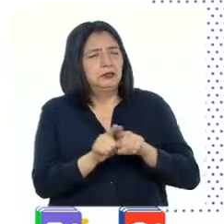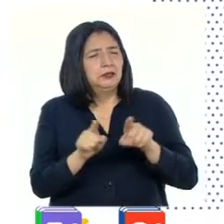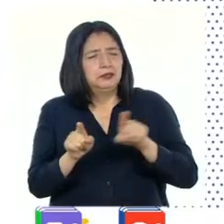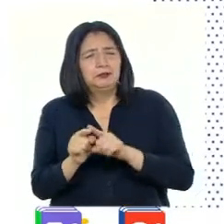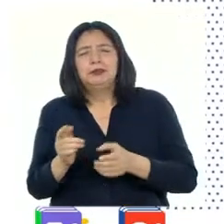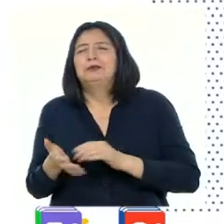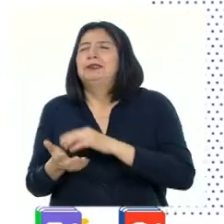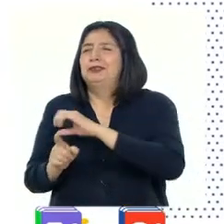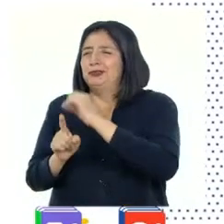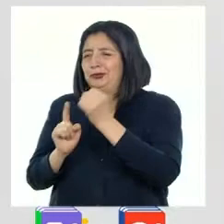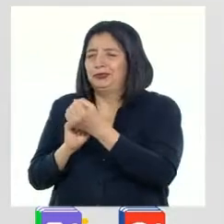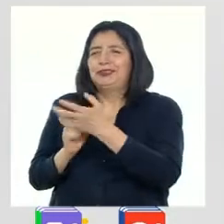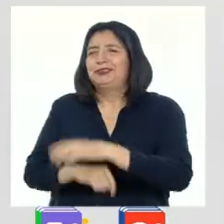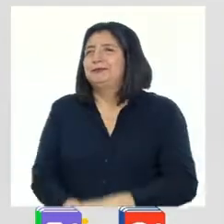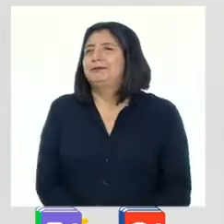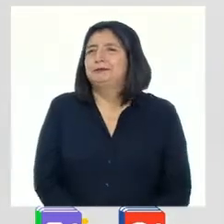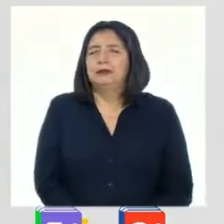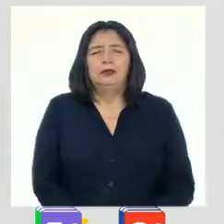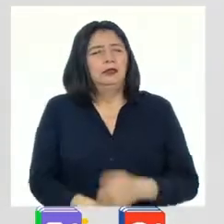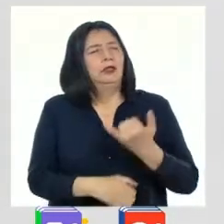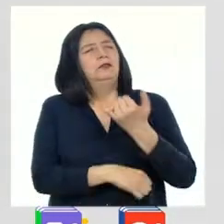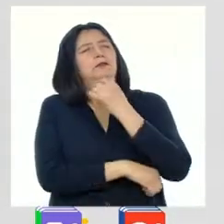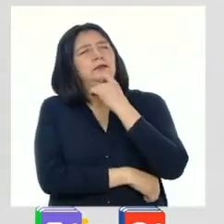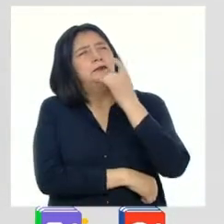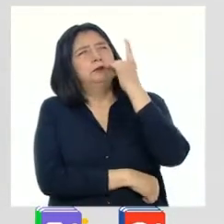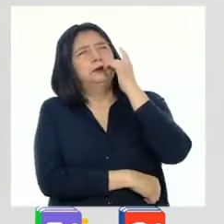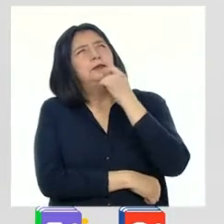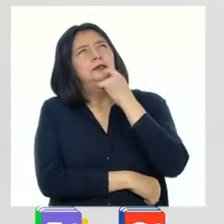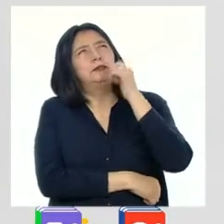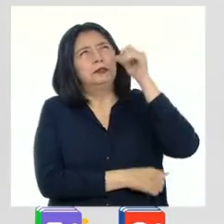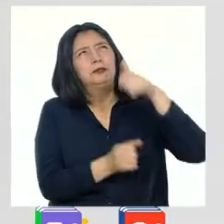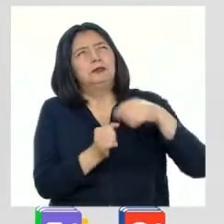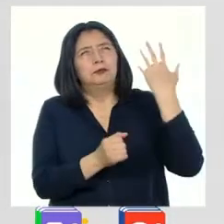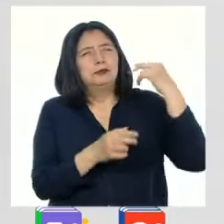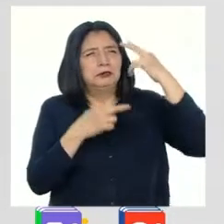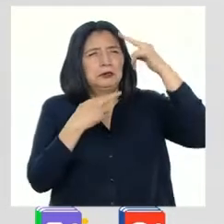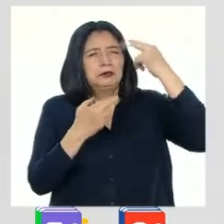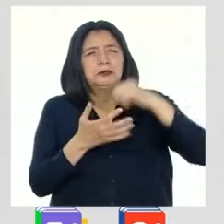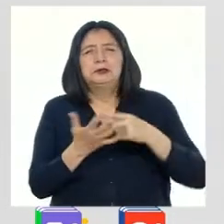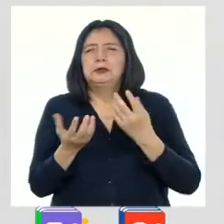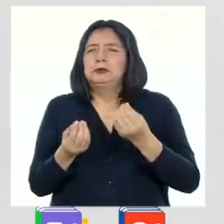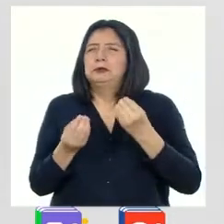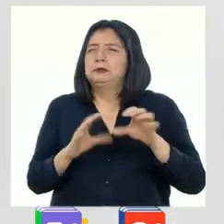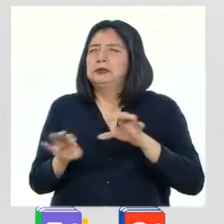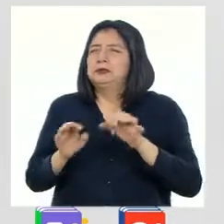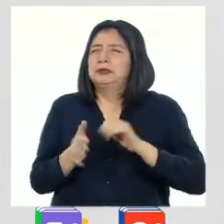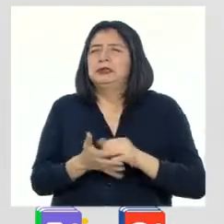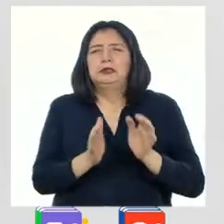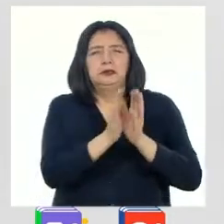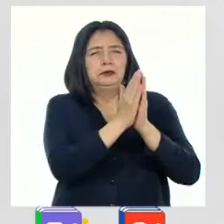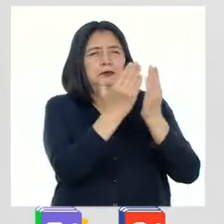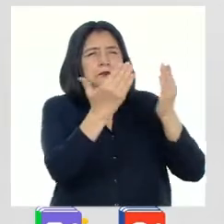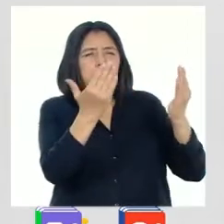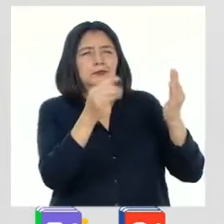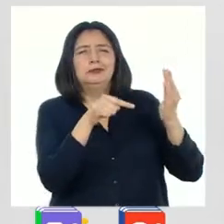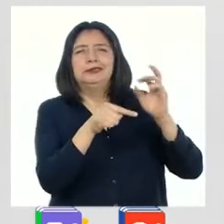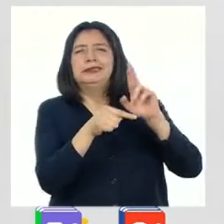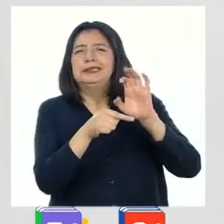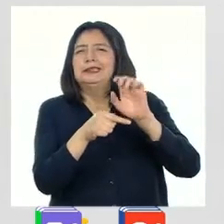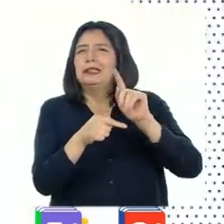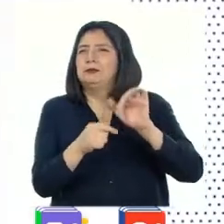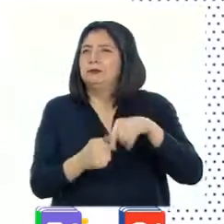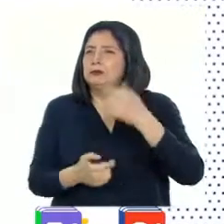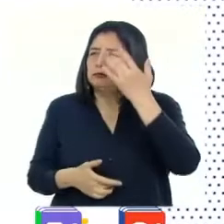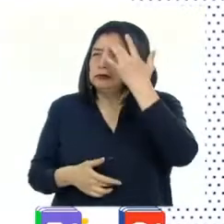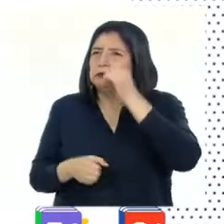temáticas más sociales. Ahora que lo pienso, recuerdo que hace poco vi una noticia sobre la elaboración de un retablo con temática actual sobre la